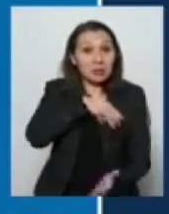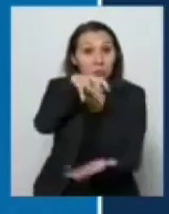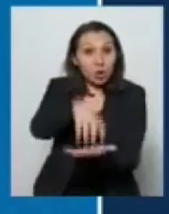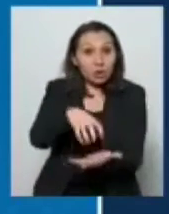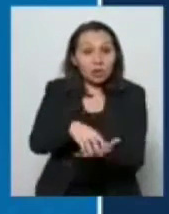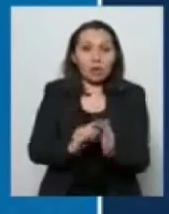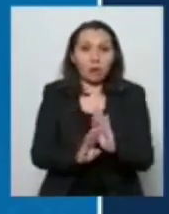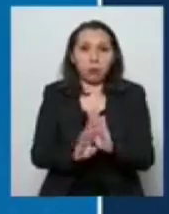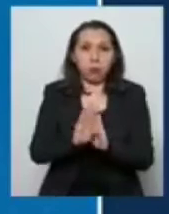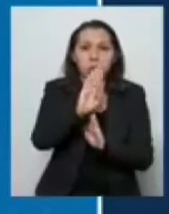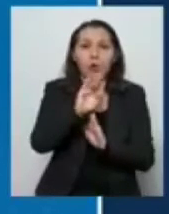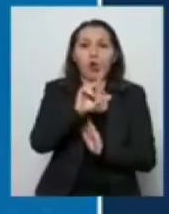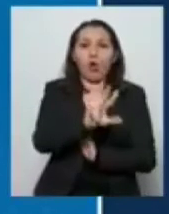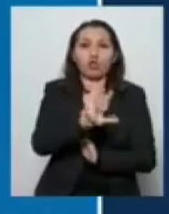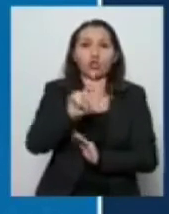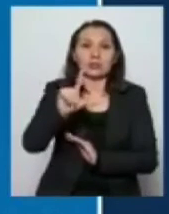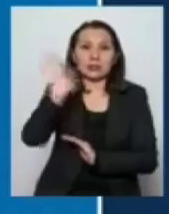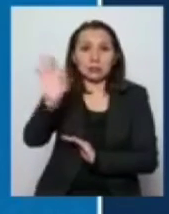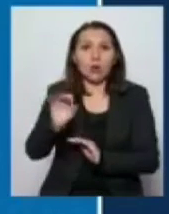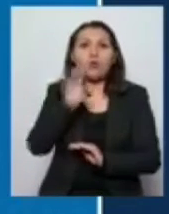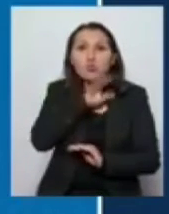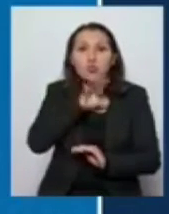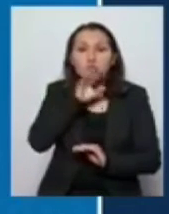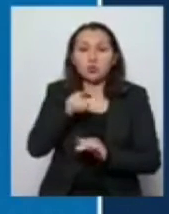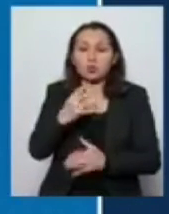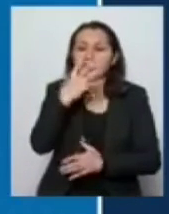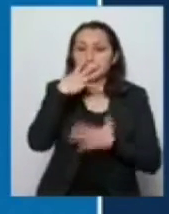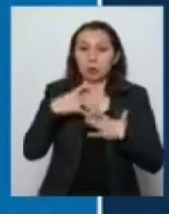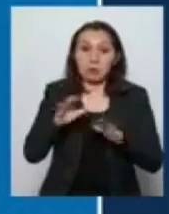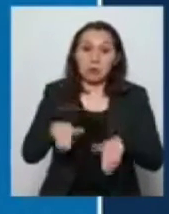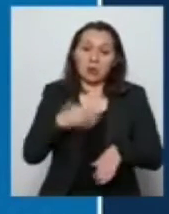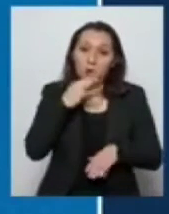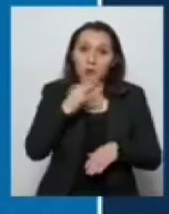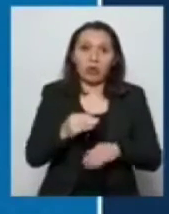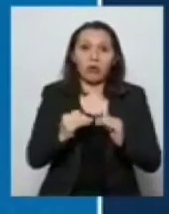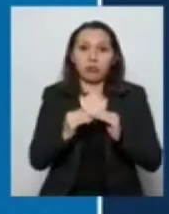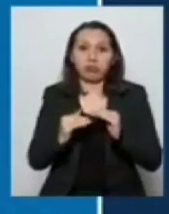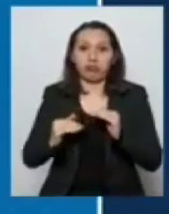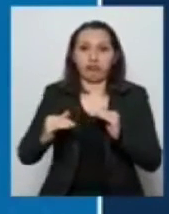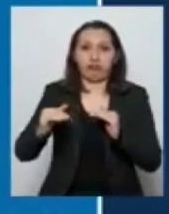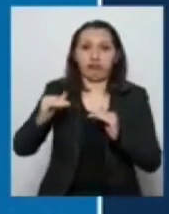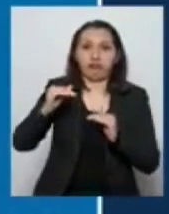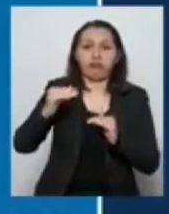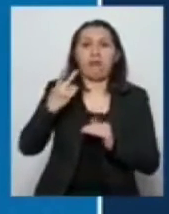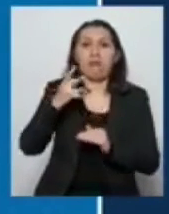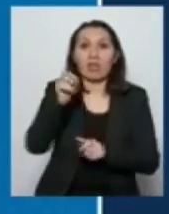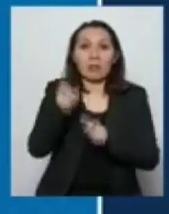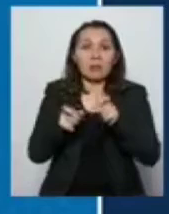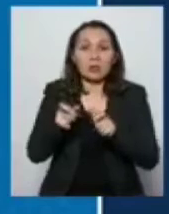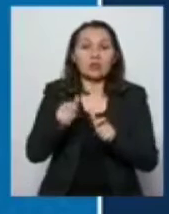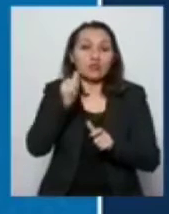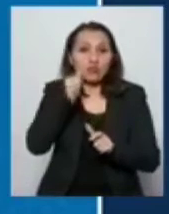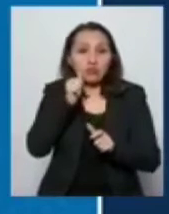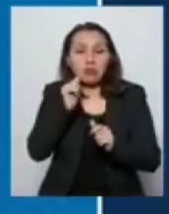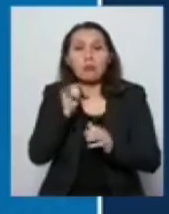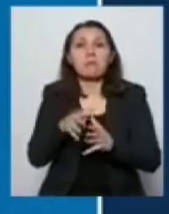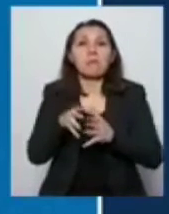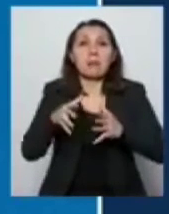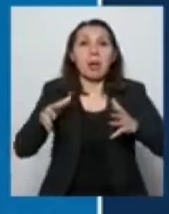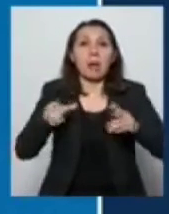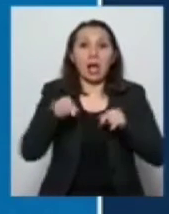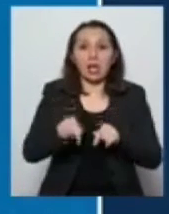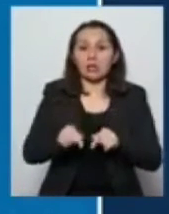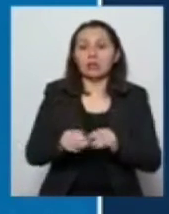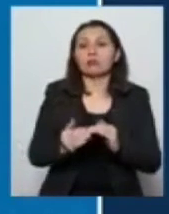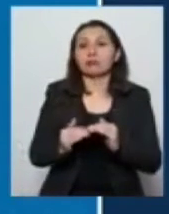se eleva hasta un 87% debido a lo que acabo de comentar de estos 20 casos adicionales que hemos